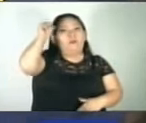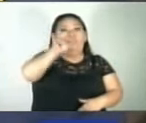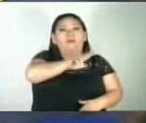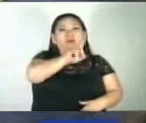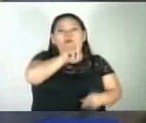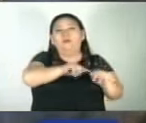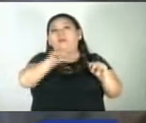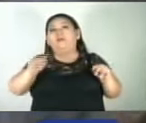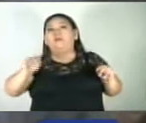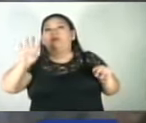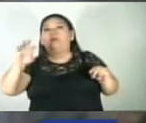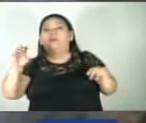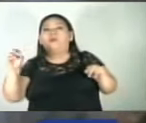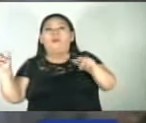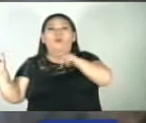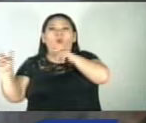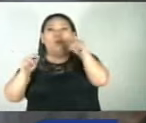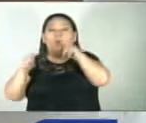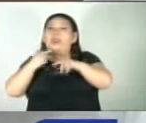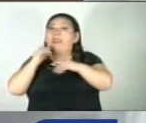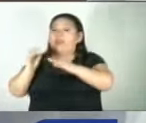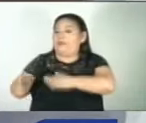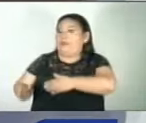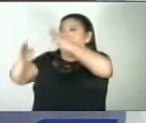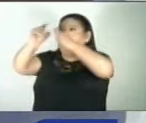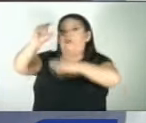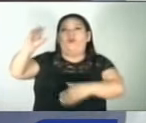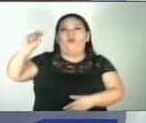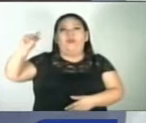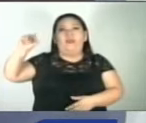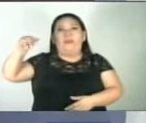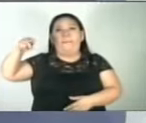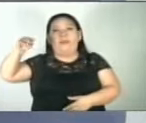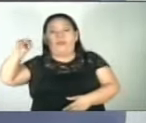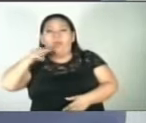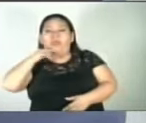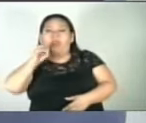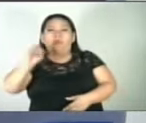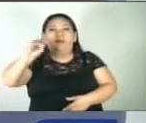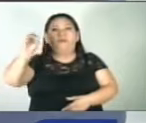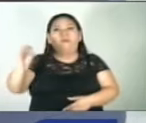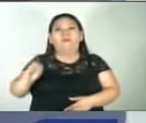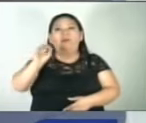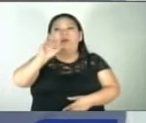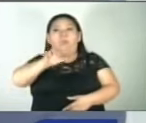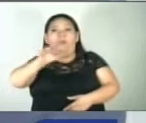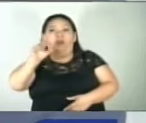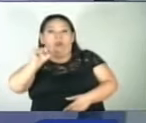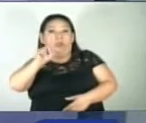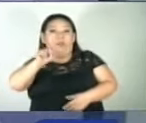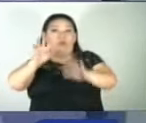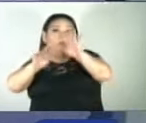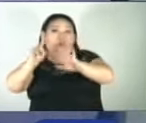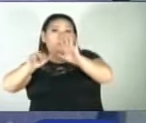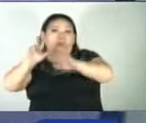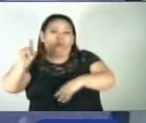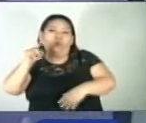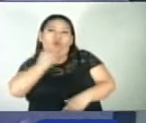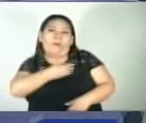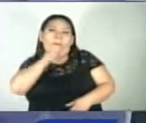40 años. Según el CONAPINA, el 19.31% de los embarazos fueron provocados por padres de familia,